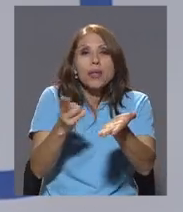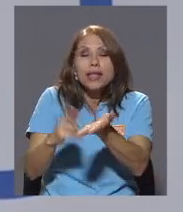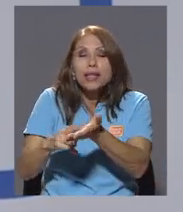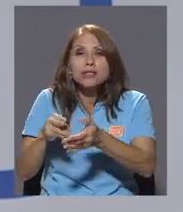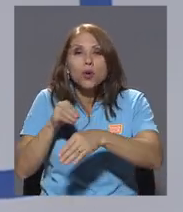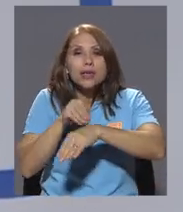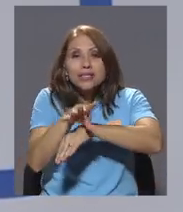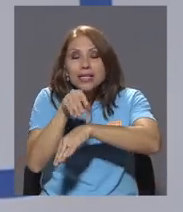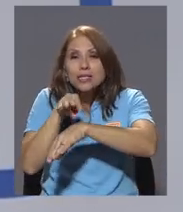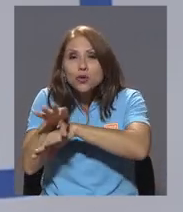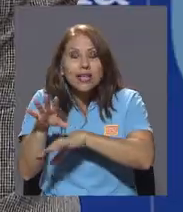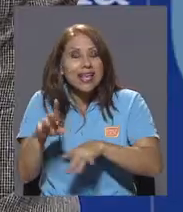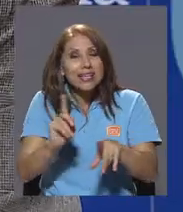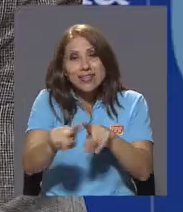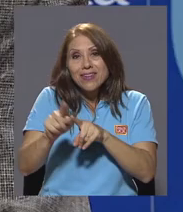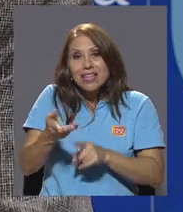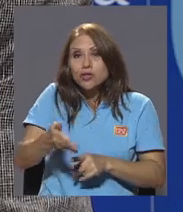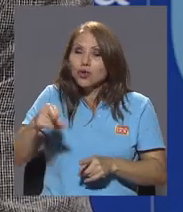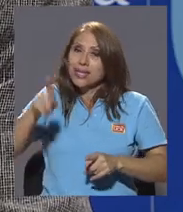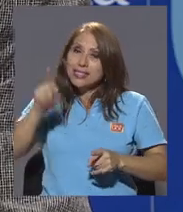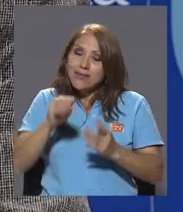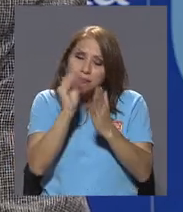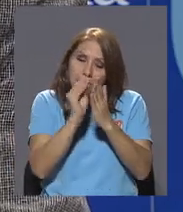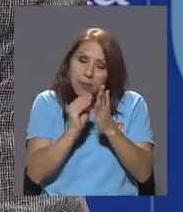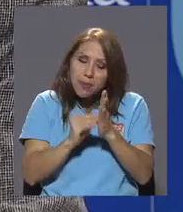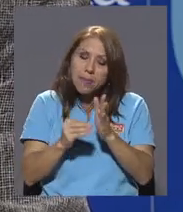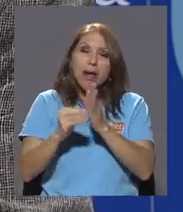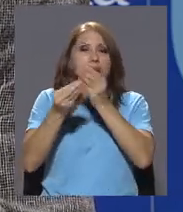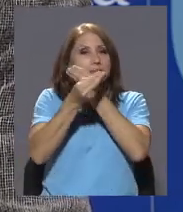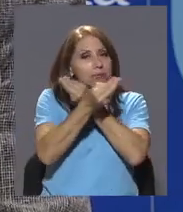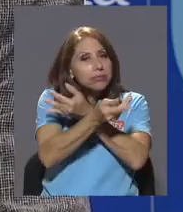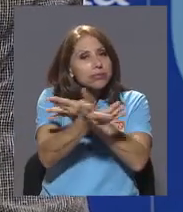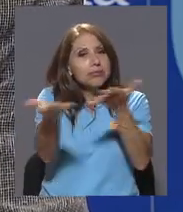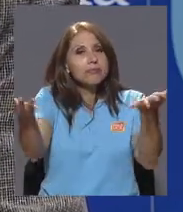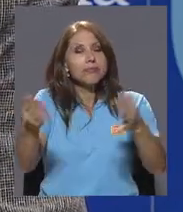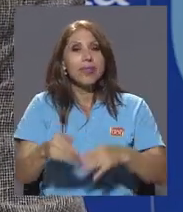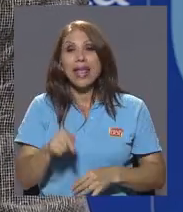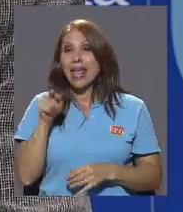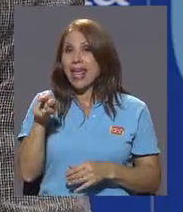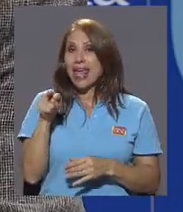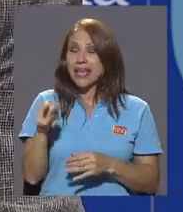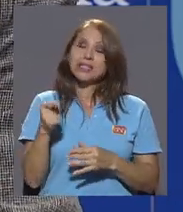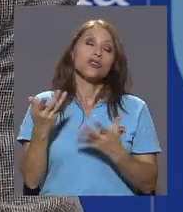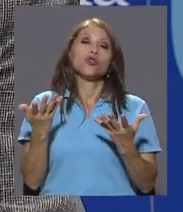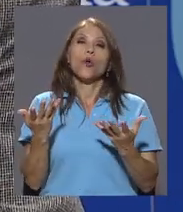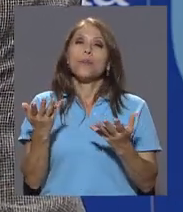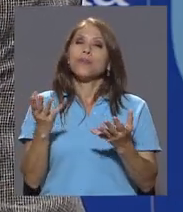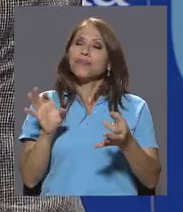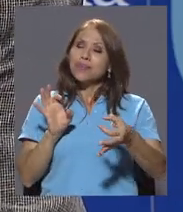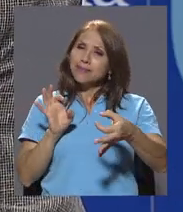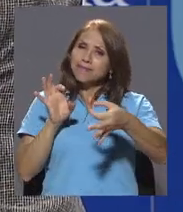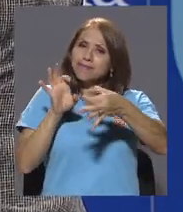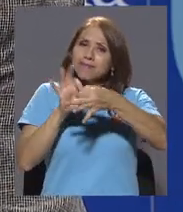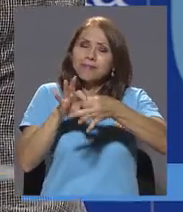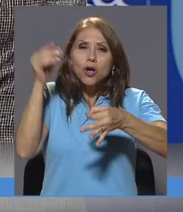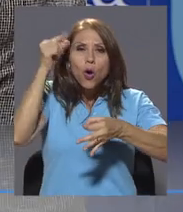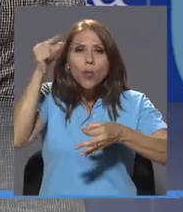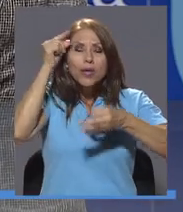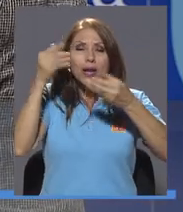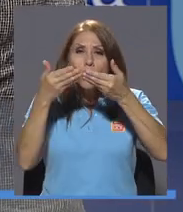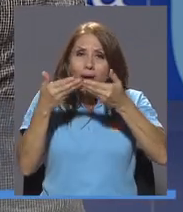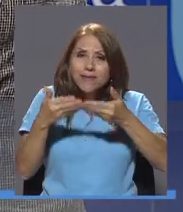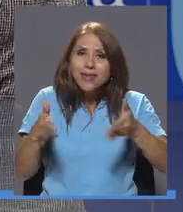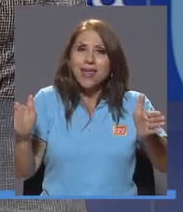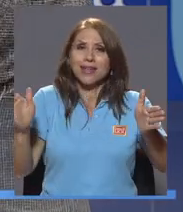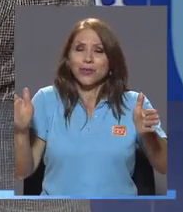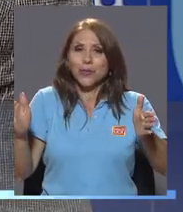por el estilo esto es toda una esto forma parte después lógica de gobierno abierto que se ha promovido en nuestro país o sea